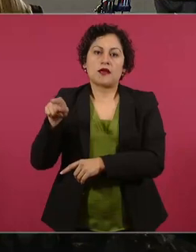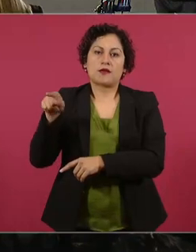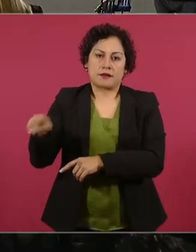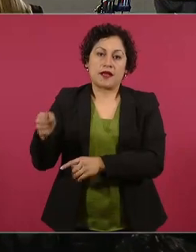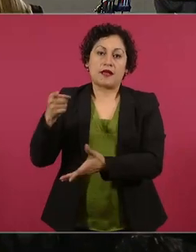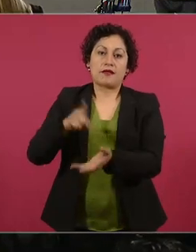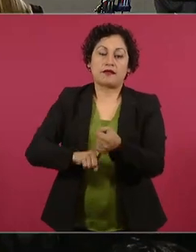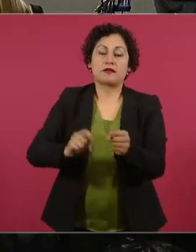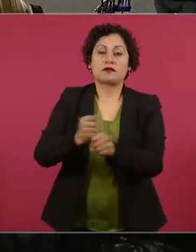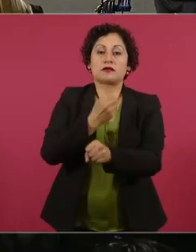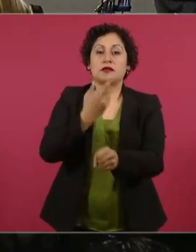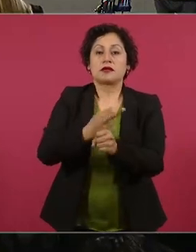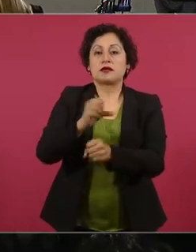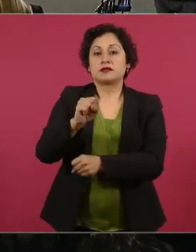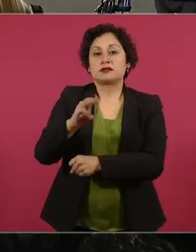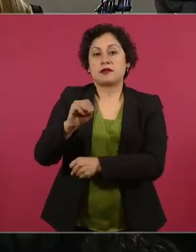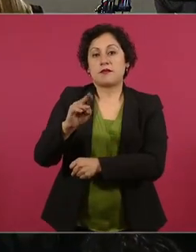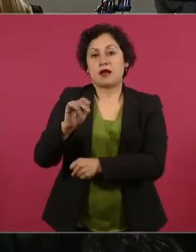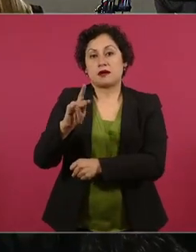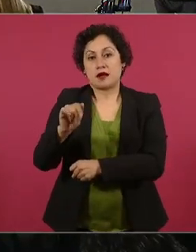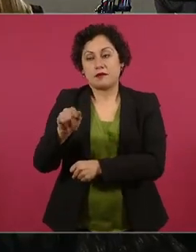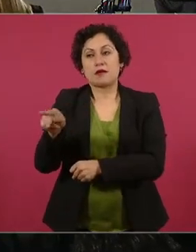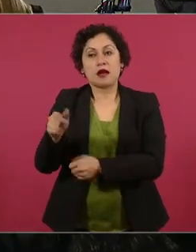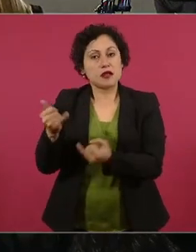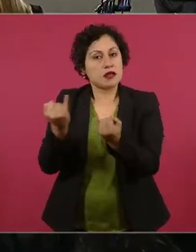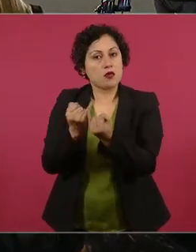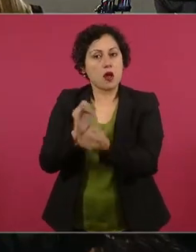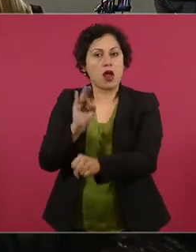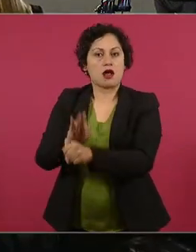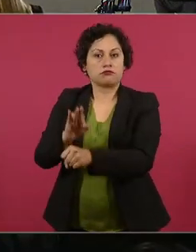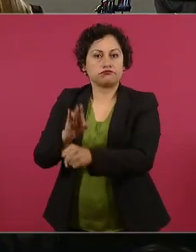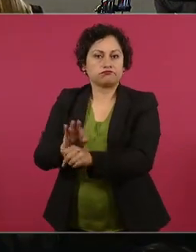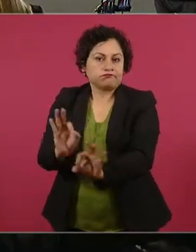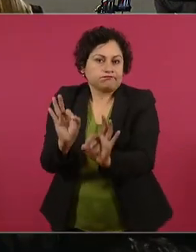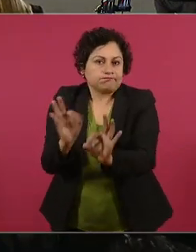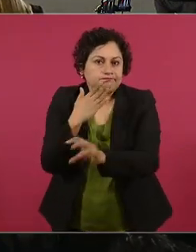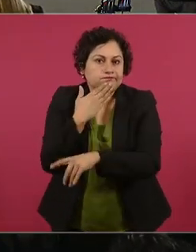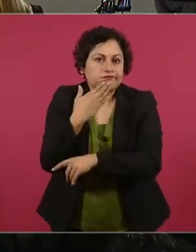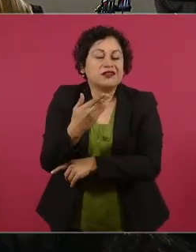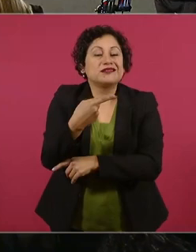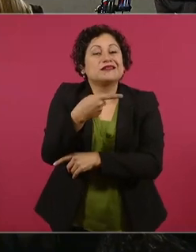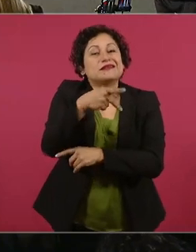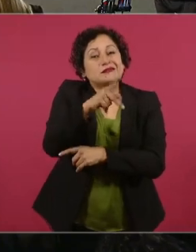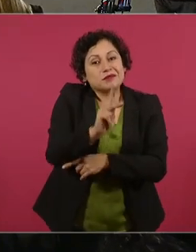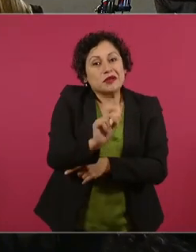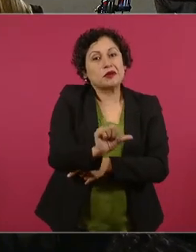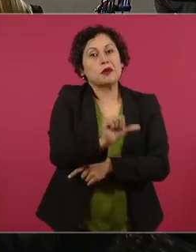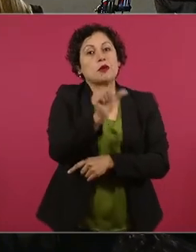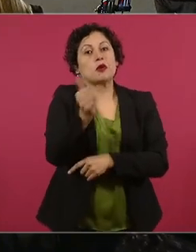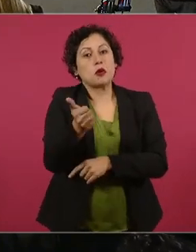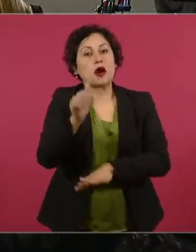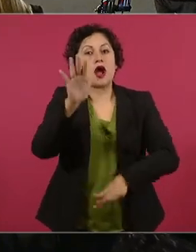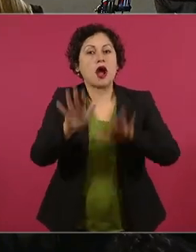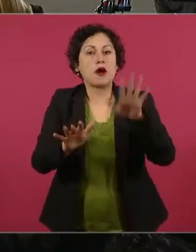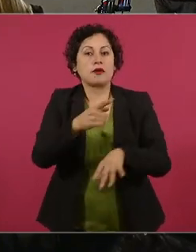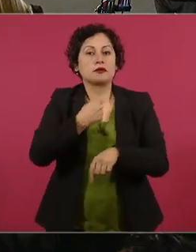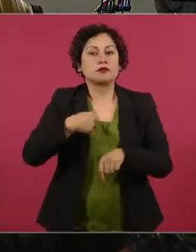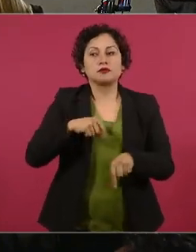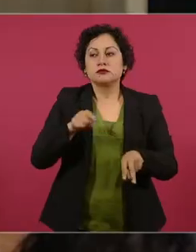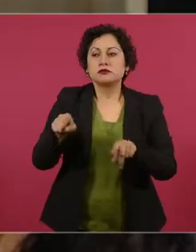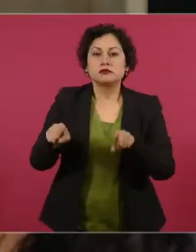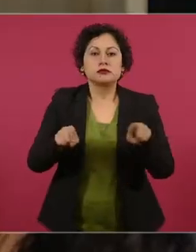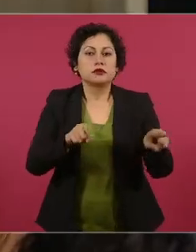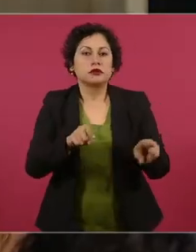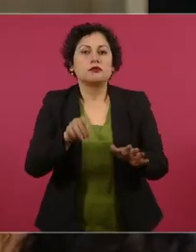SEMARNAT. Pero también siempre nos encontramos con otras cuestiones que nos vamos topando con eso cuando es el incumplimiento de un